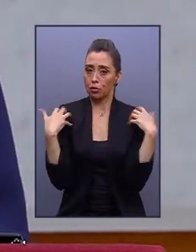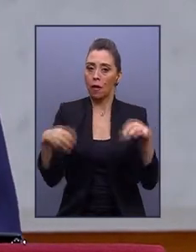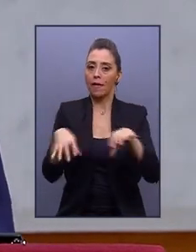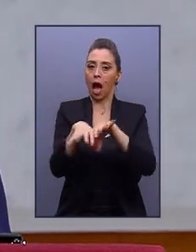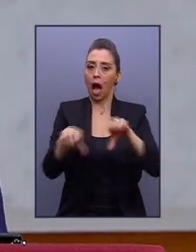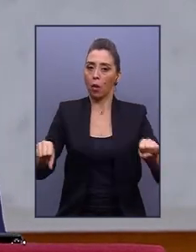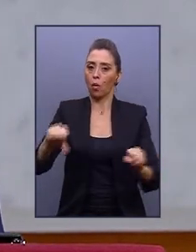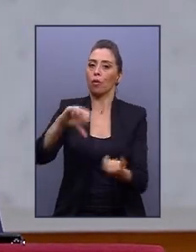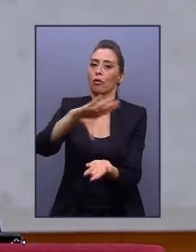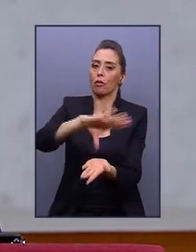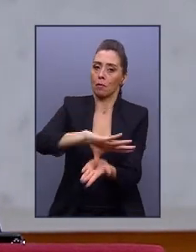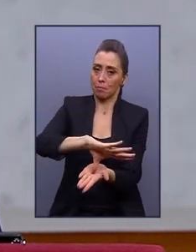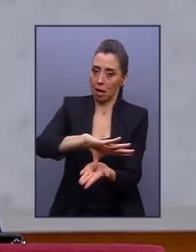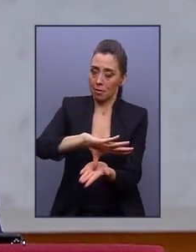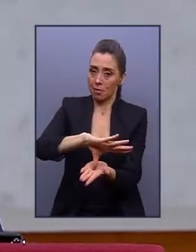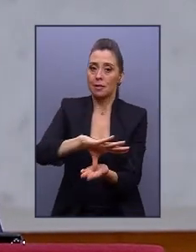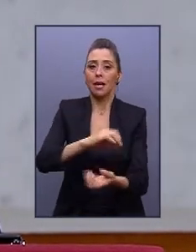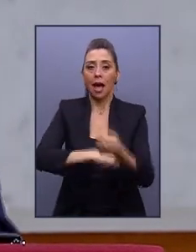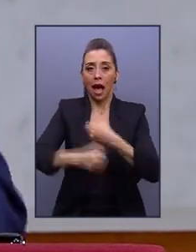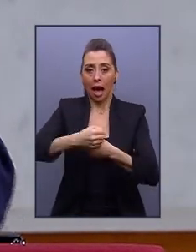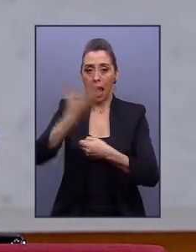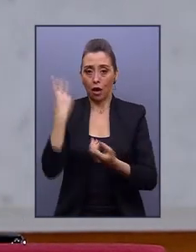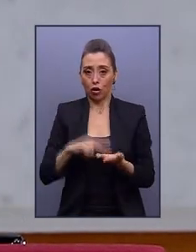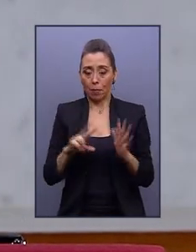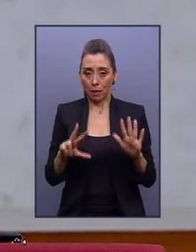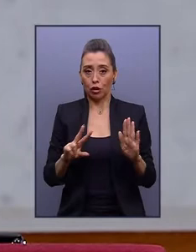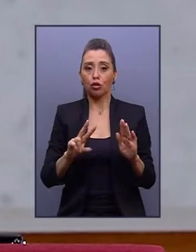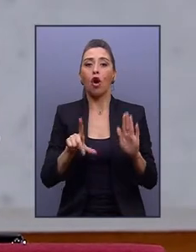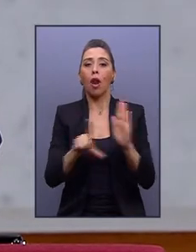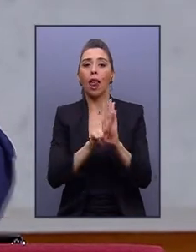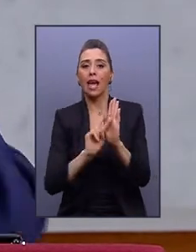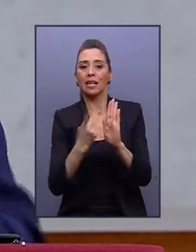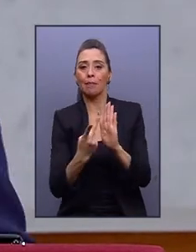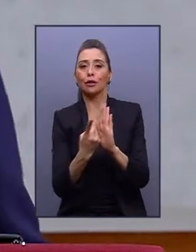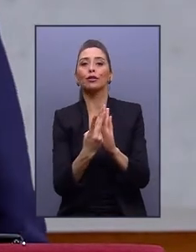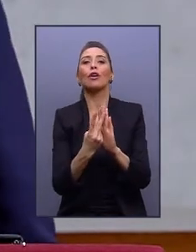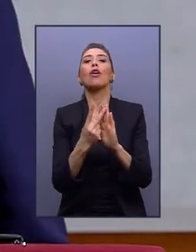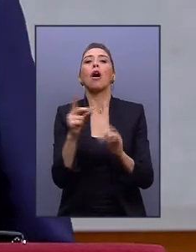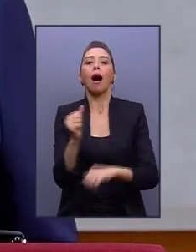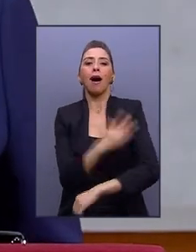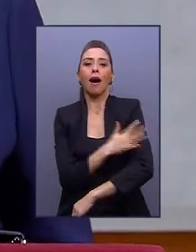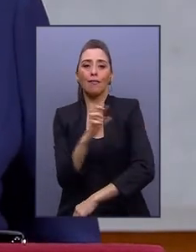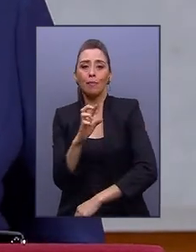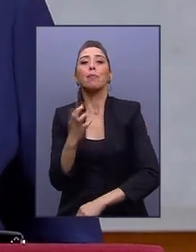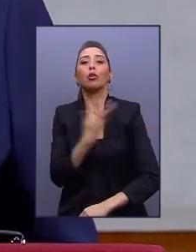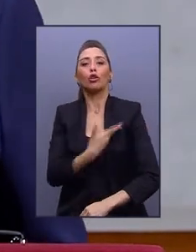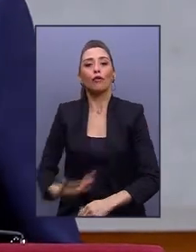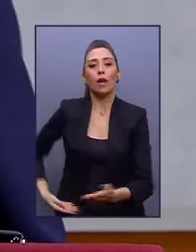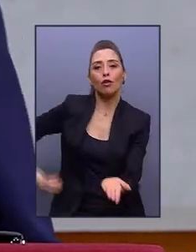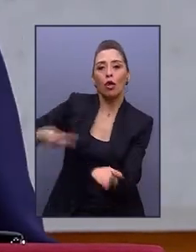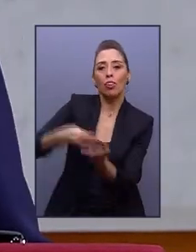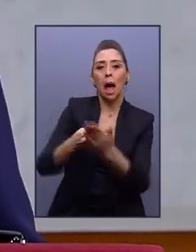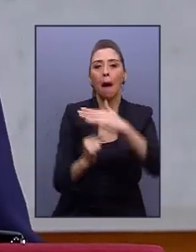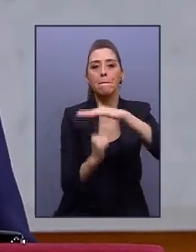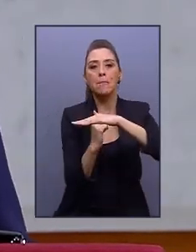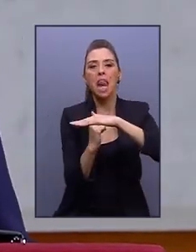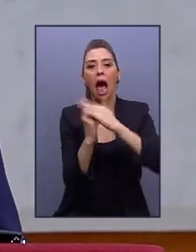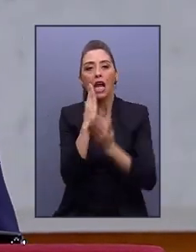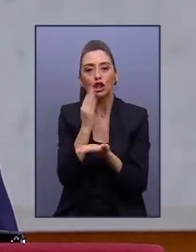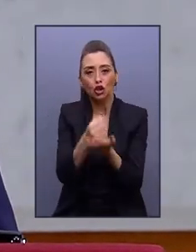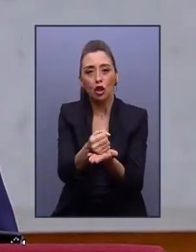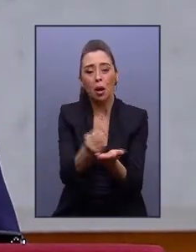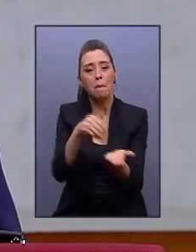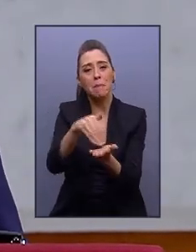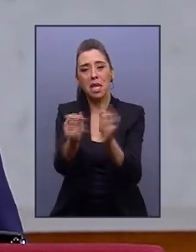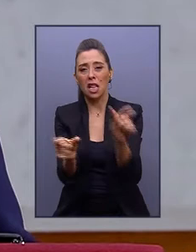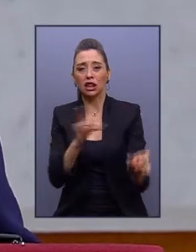país. Tal como en el año 2008 reformamos el sistema previsional con el pilar solidario, respondiendo a miles de